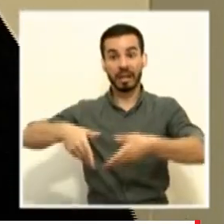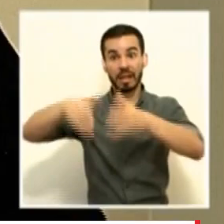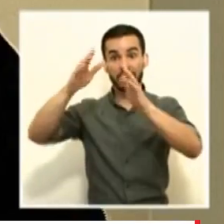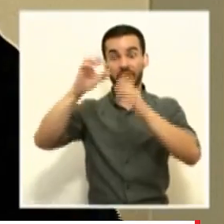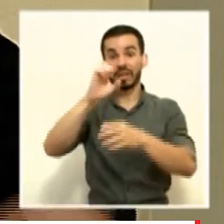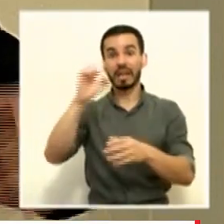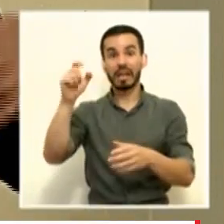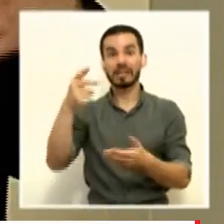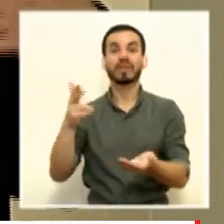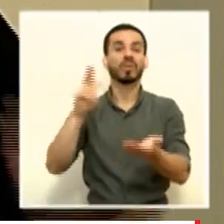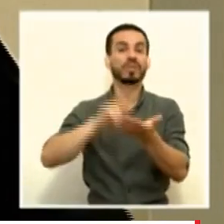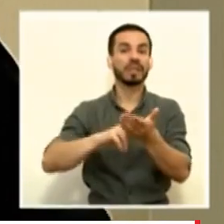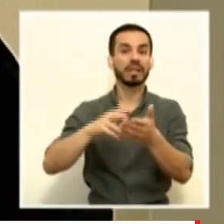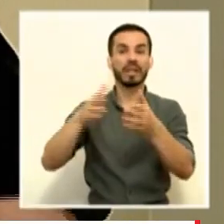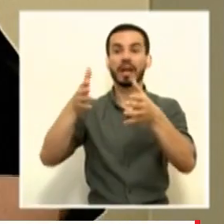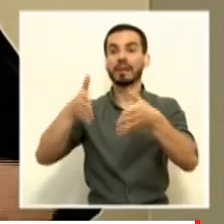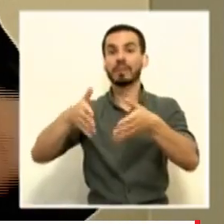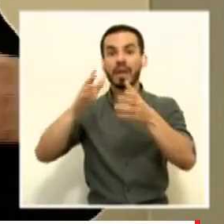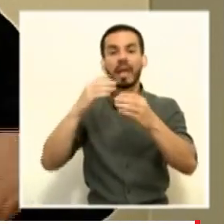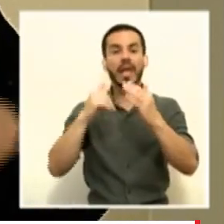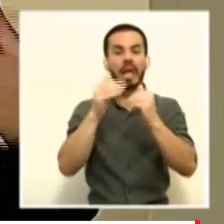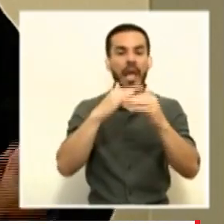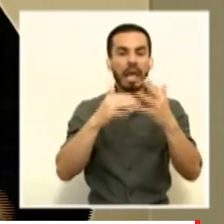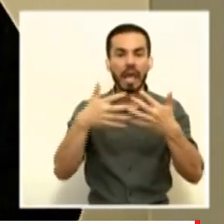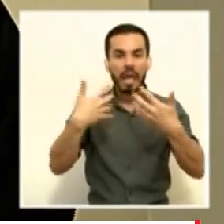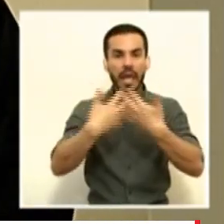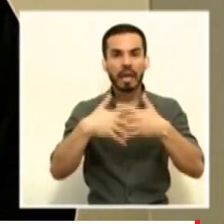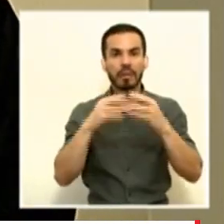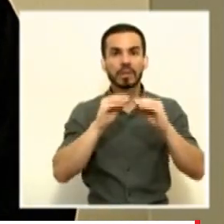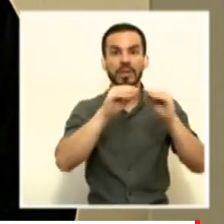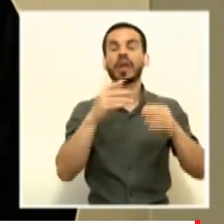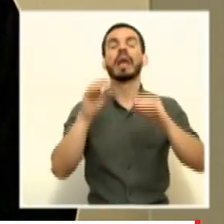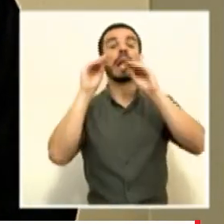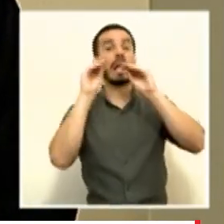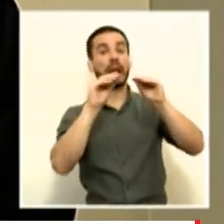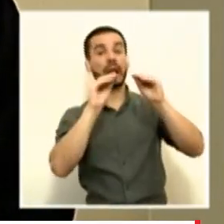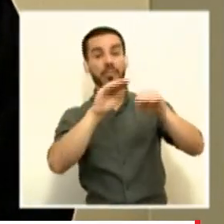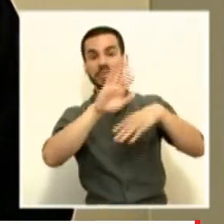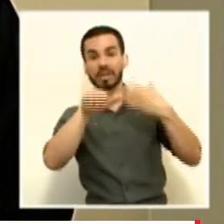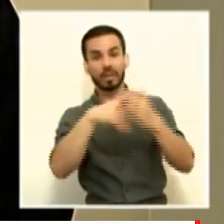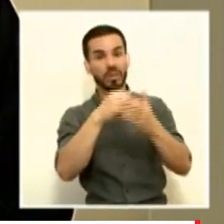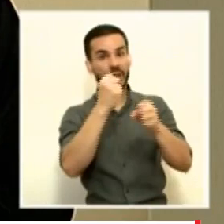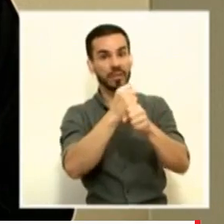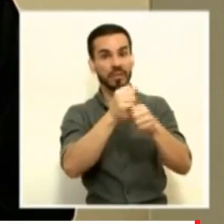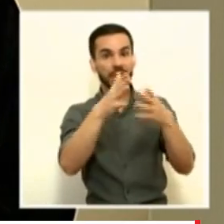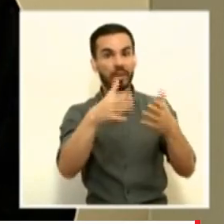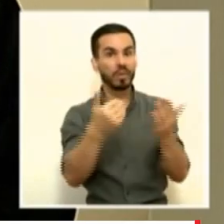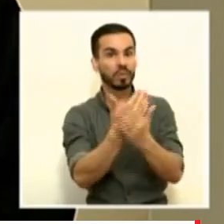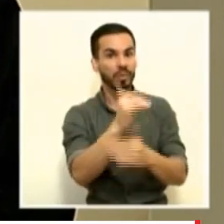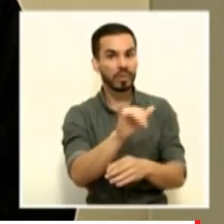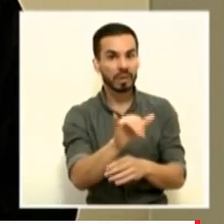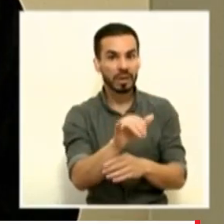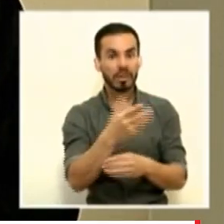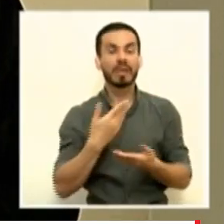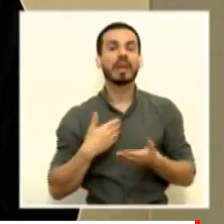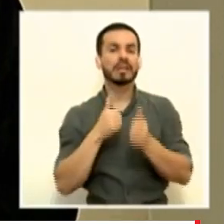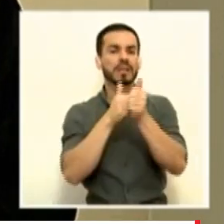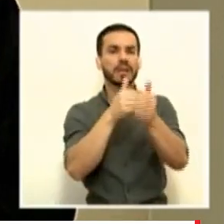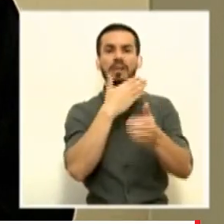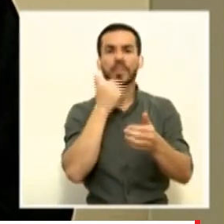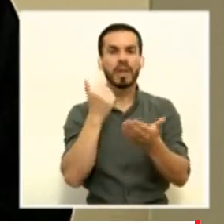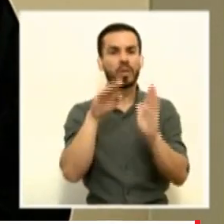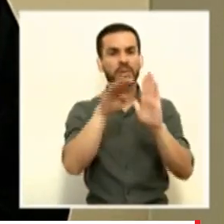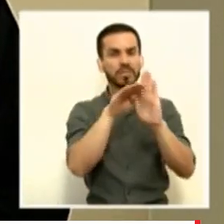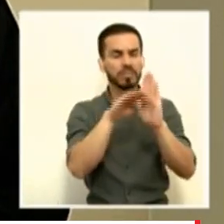está contratando personal, está equipando la torre. Hay que capacitar todo este personal. Hay que seguir los mejores